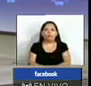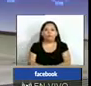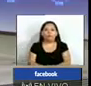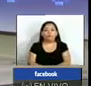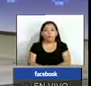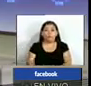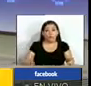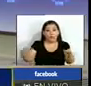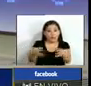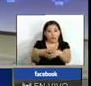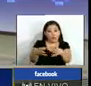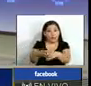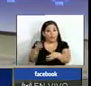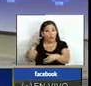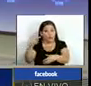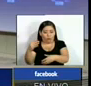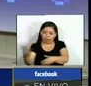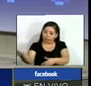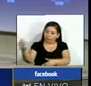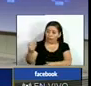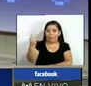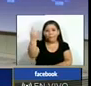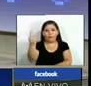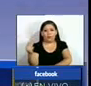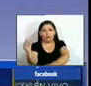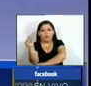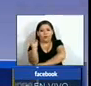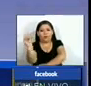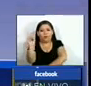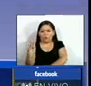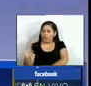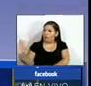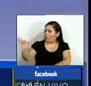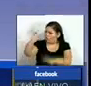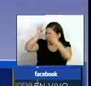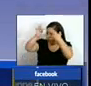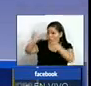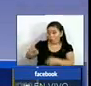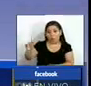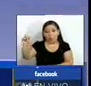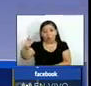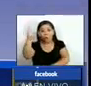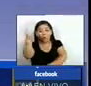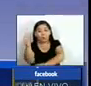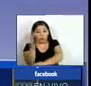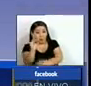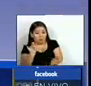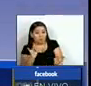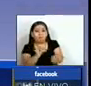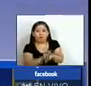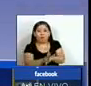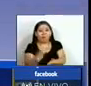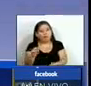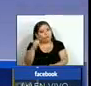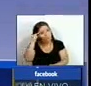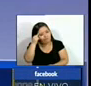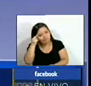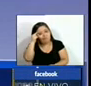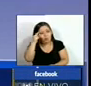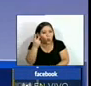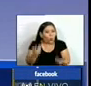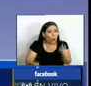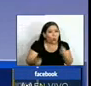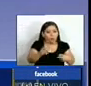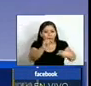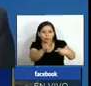La Unión Europea convocará al embajador de Venezuela sobre la decisión del país sudamericano de expulsar al enviado de la Unión y está analizando todas las opciones